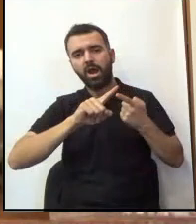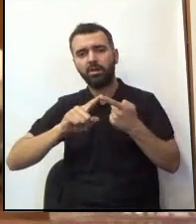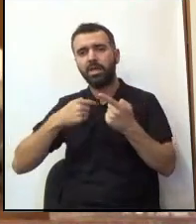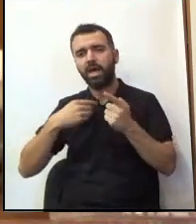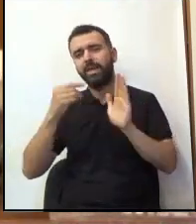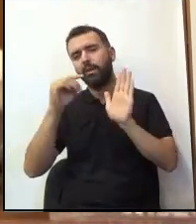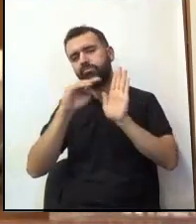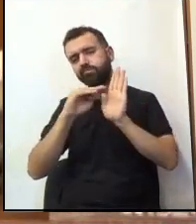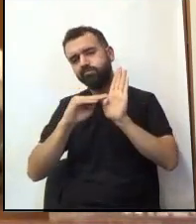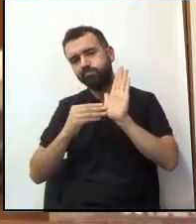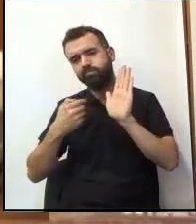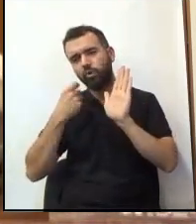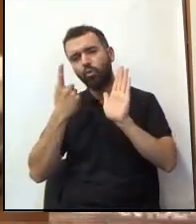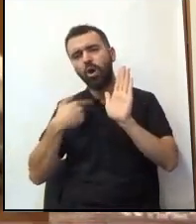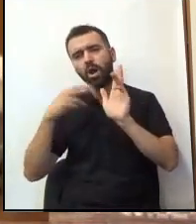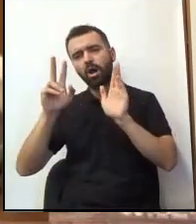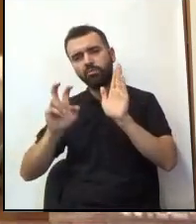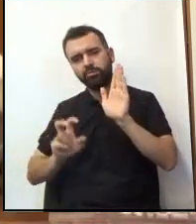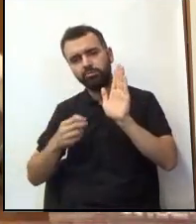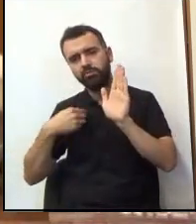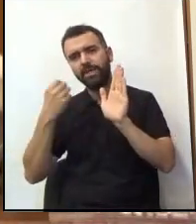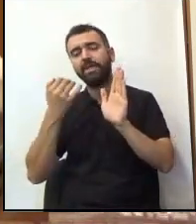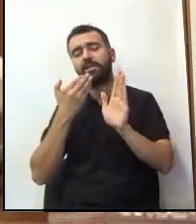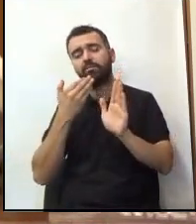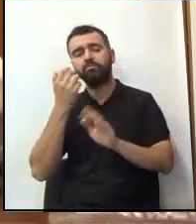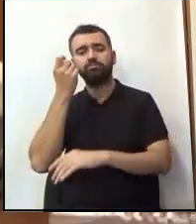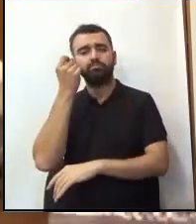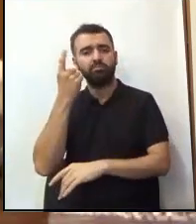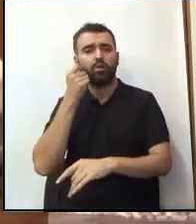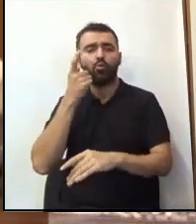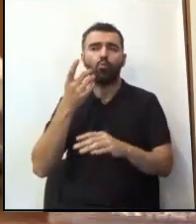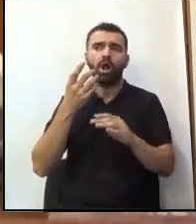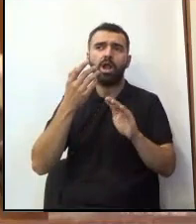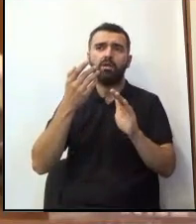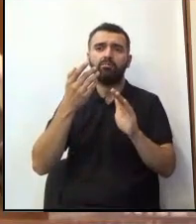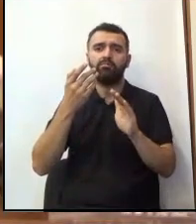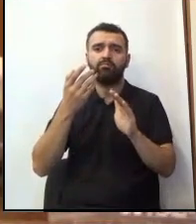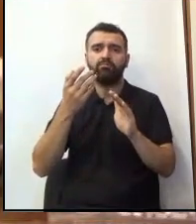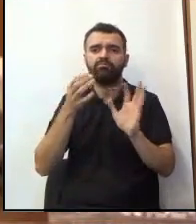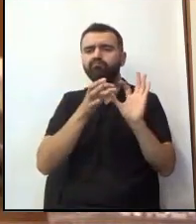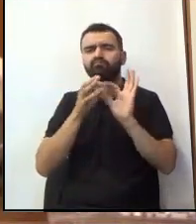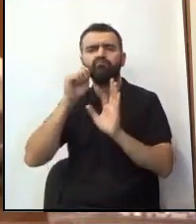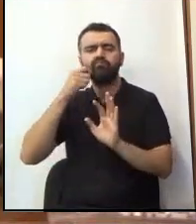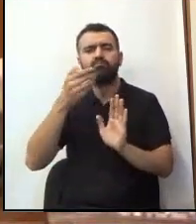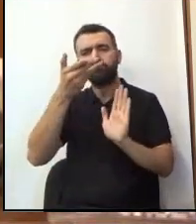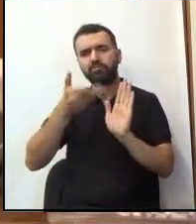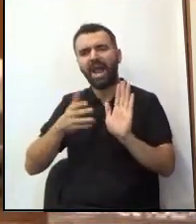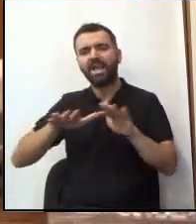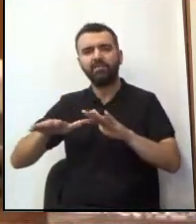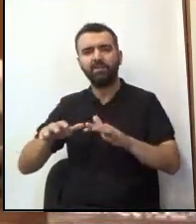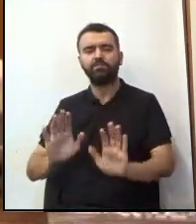contenidos y entender, digamos, en qué consiste este acto. El segundo